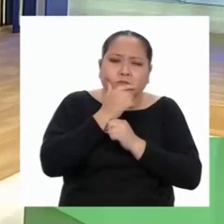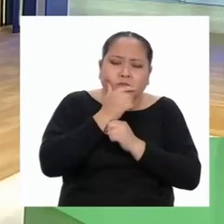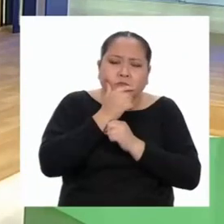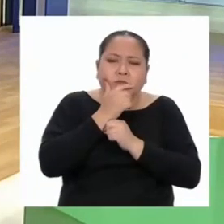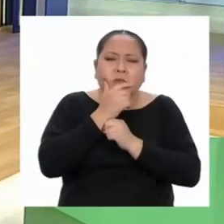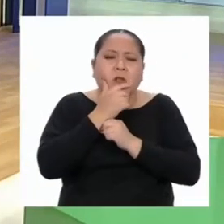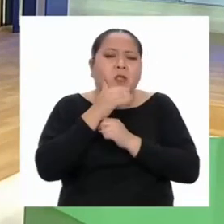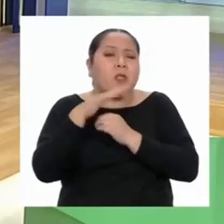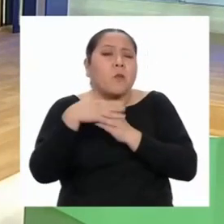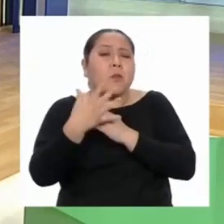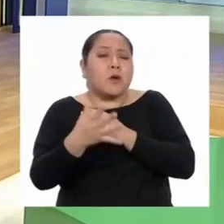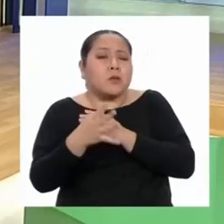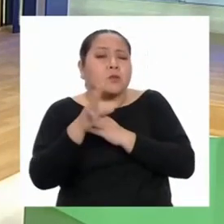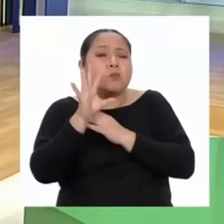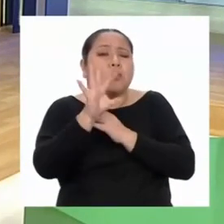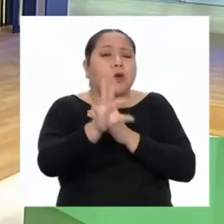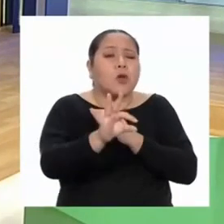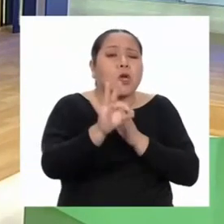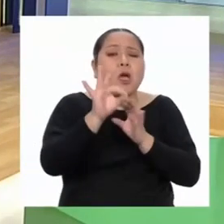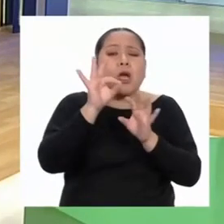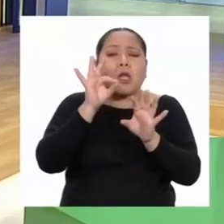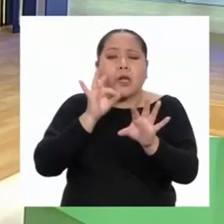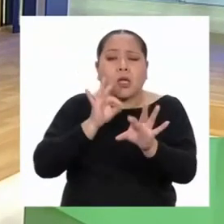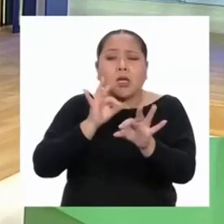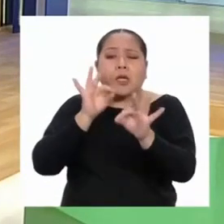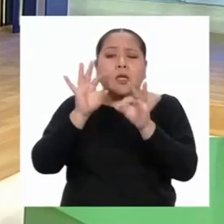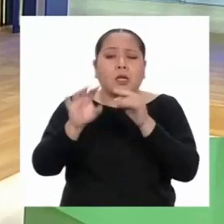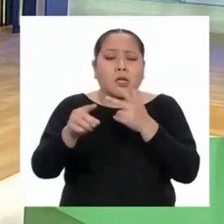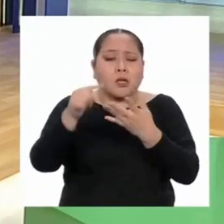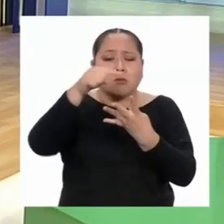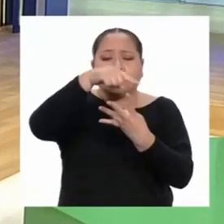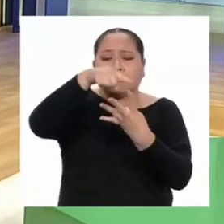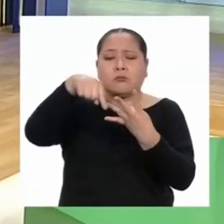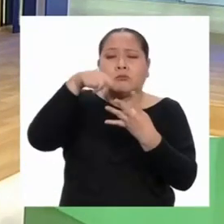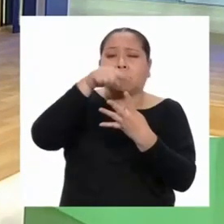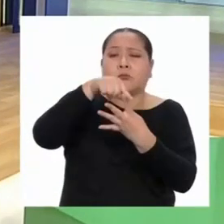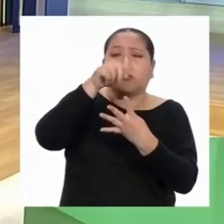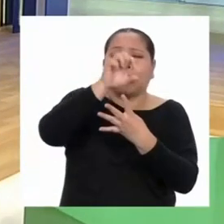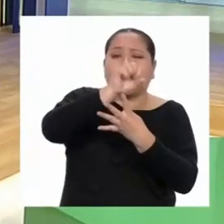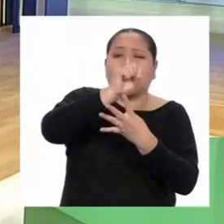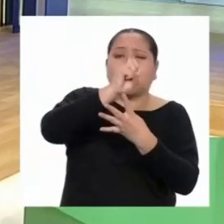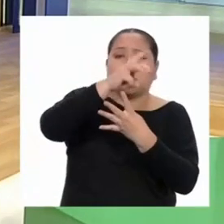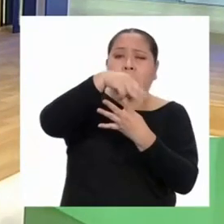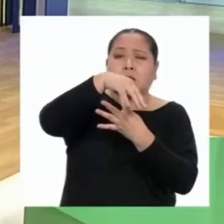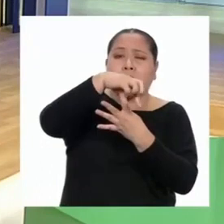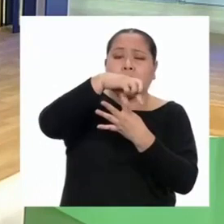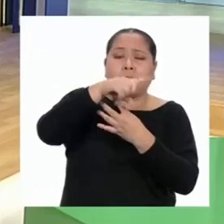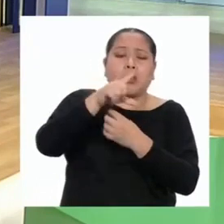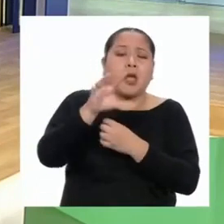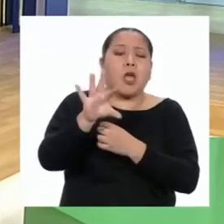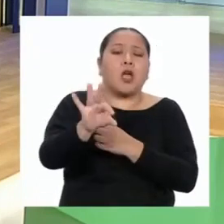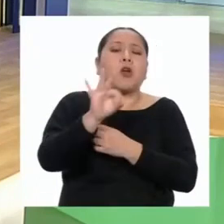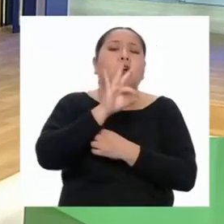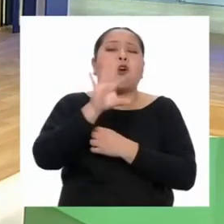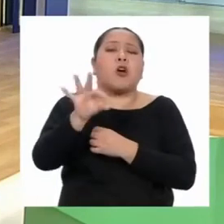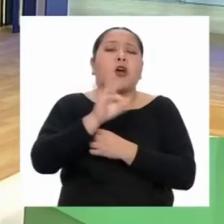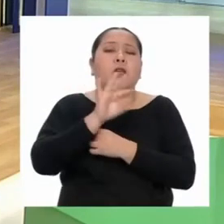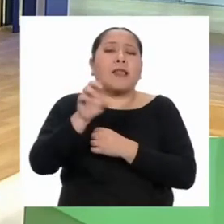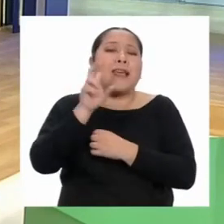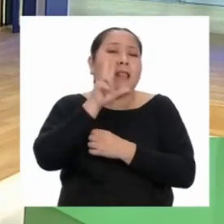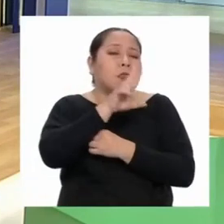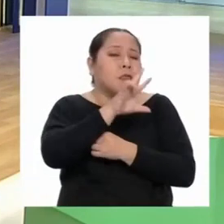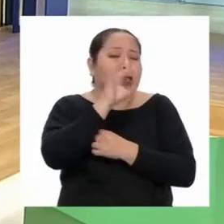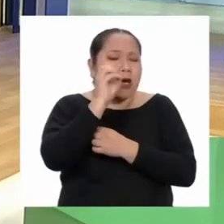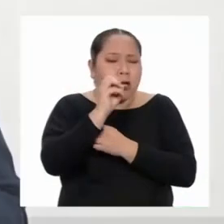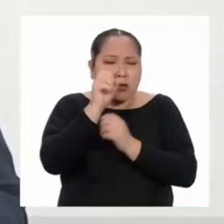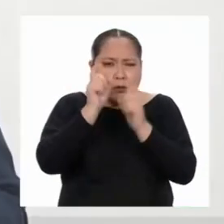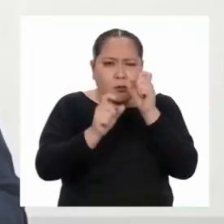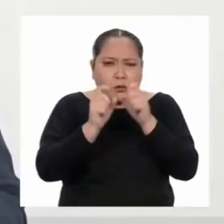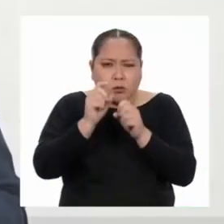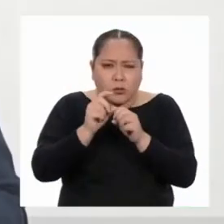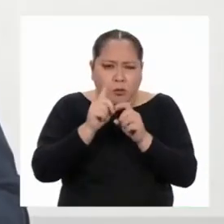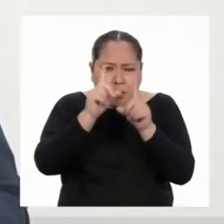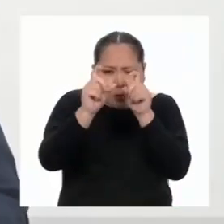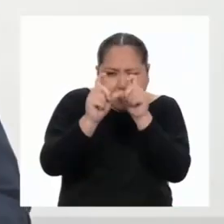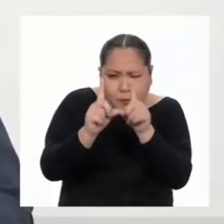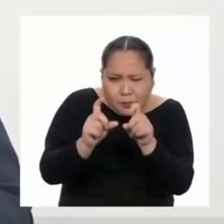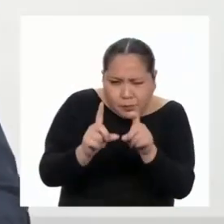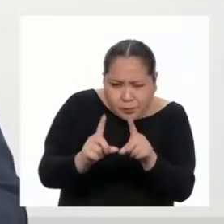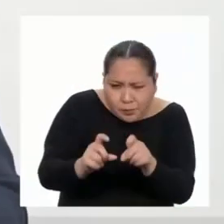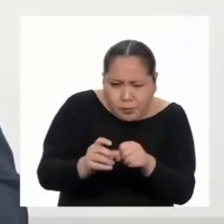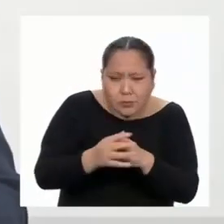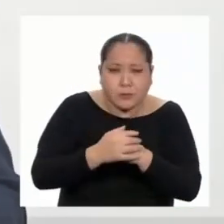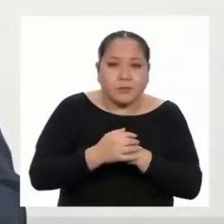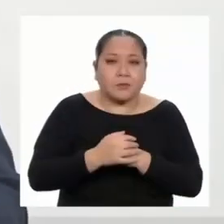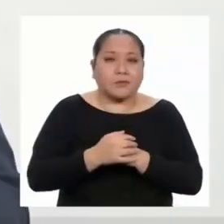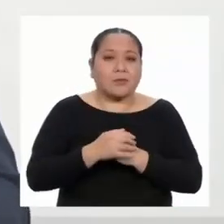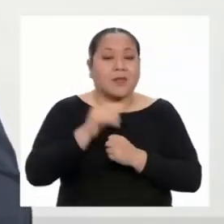al azar por medio del muestreo simple a 30 para aplicarles la encuesta.